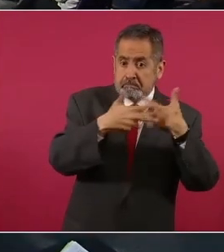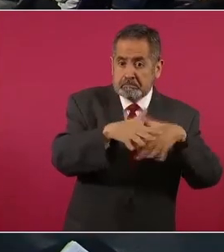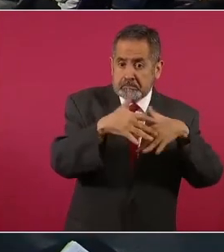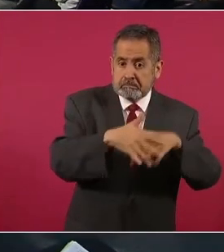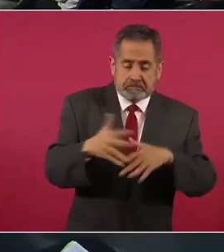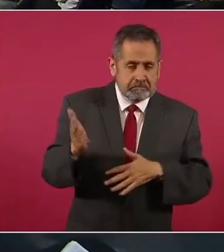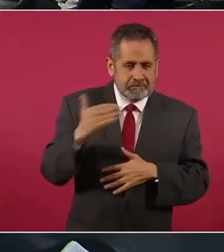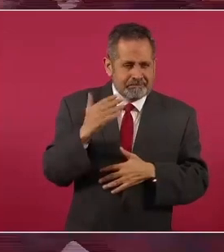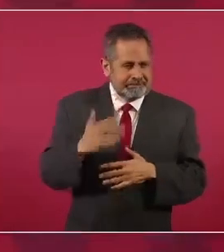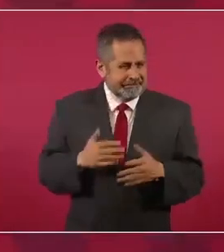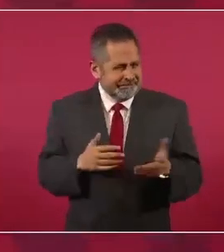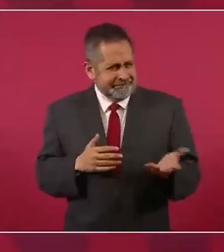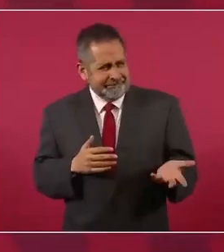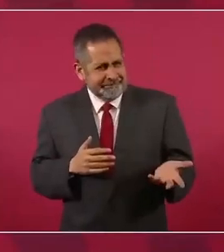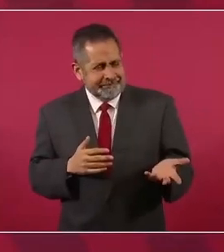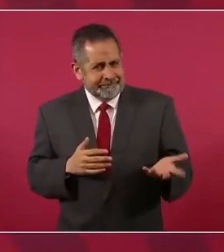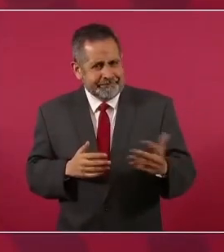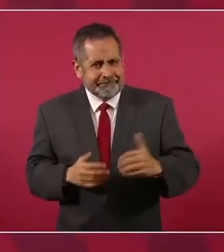que